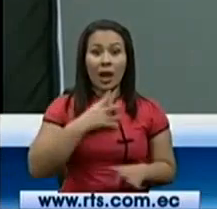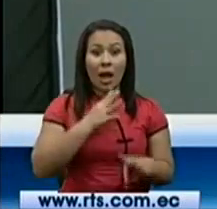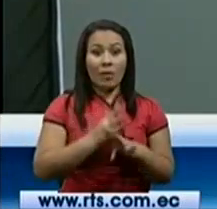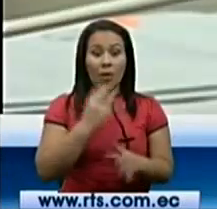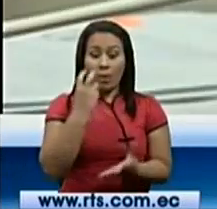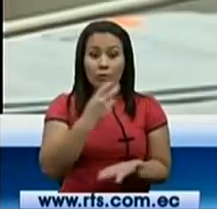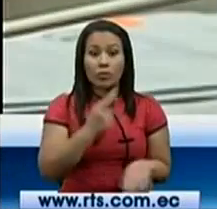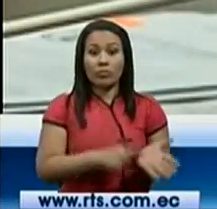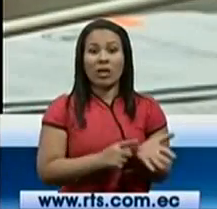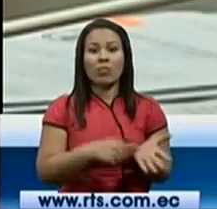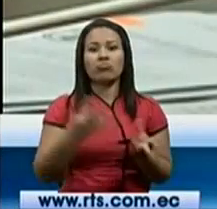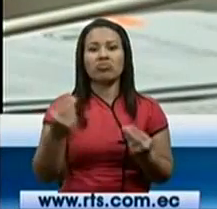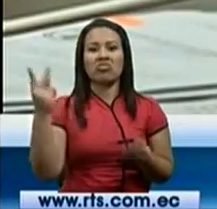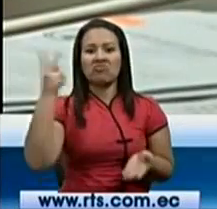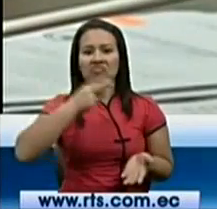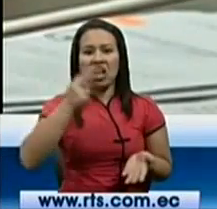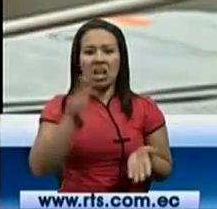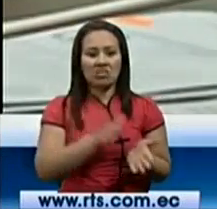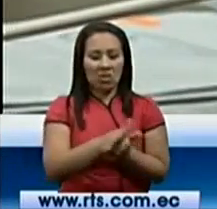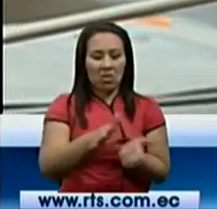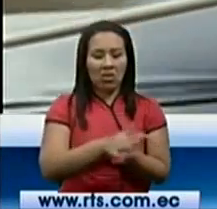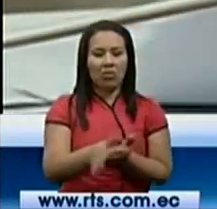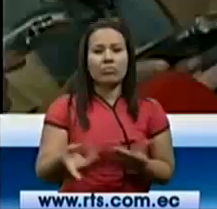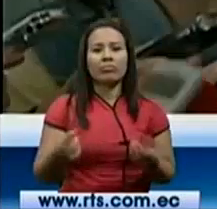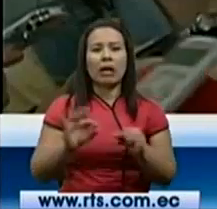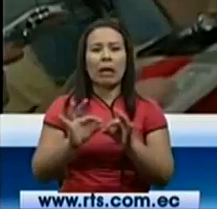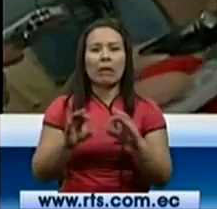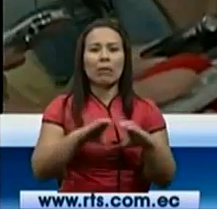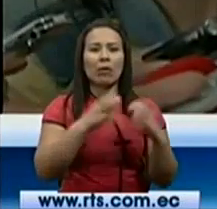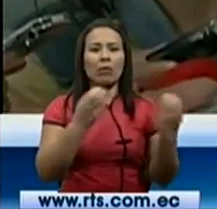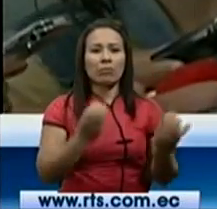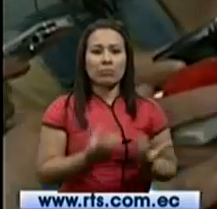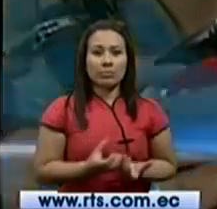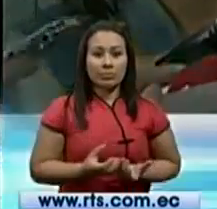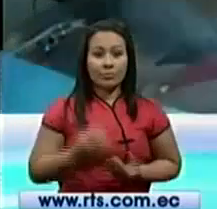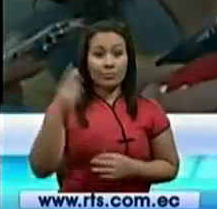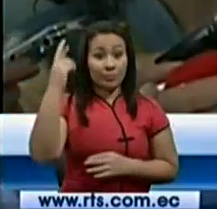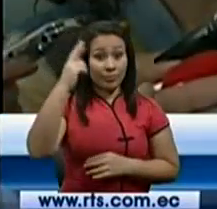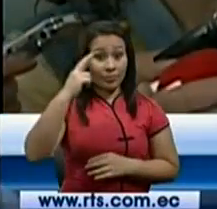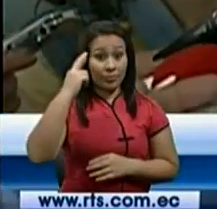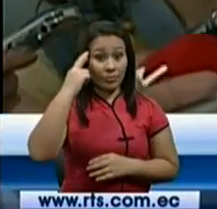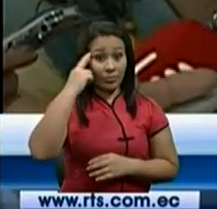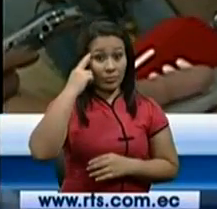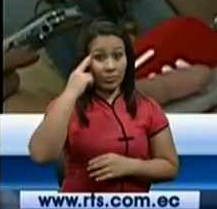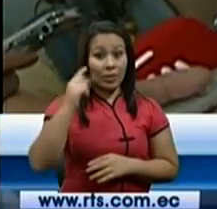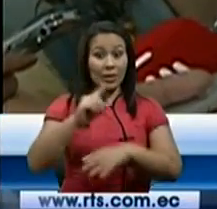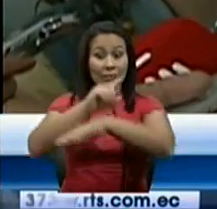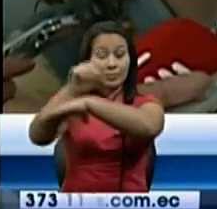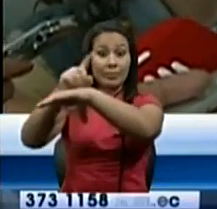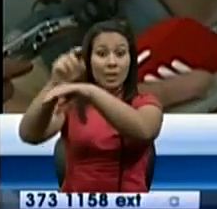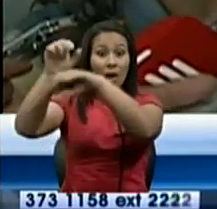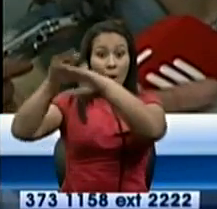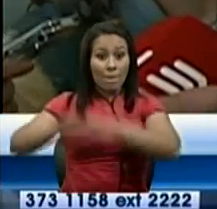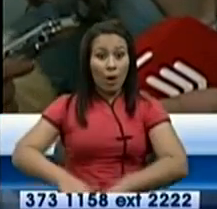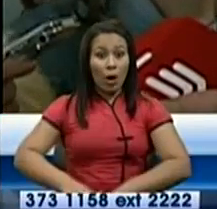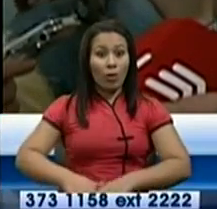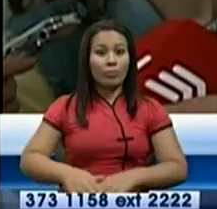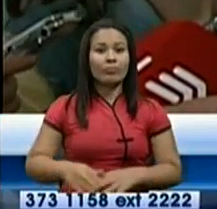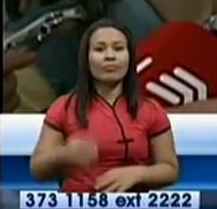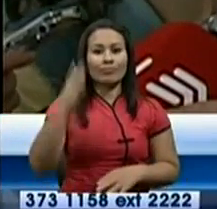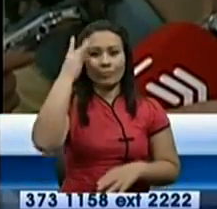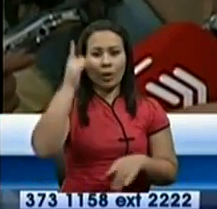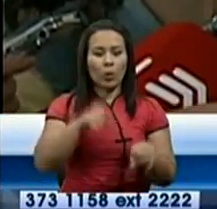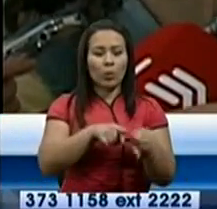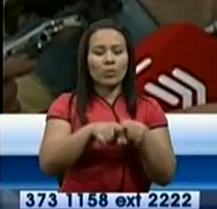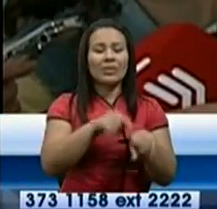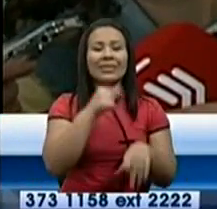documentos que podrían ser falsificados y que llegaron a la comisión. Las razones por las cuales se cayeron los tres concursos previos, y se mencionaba